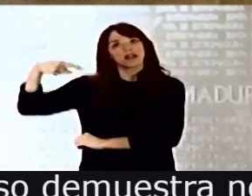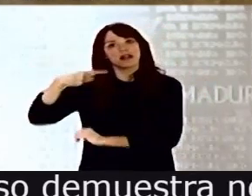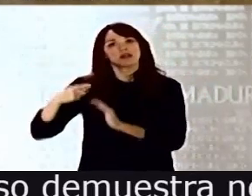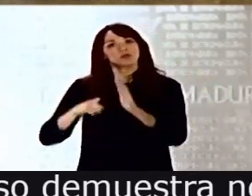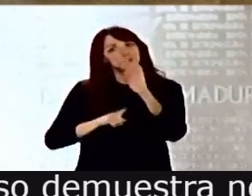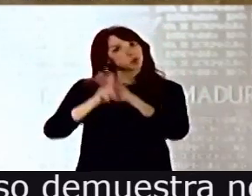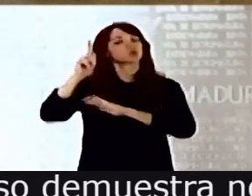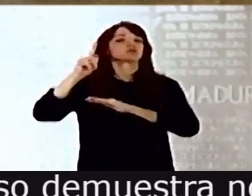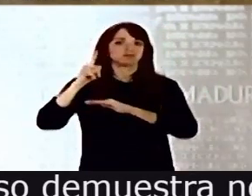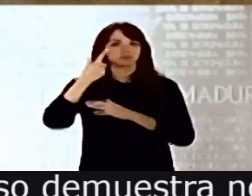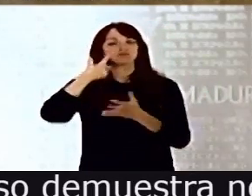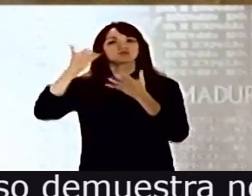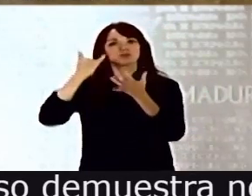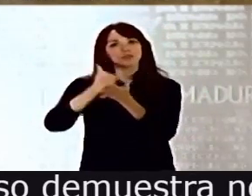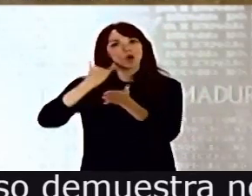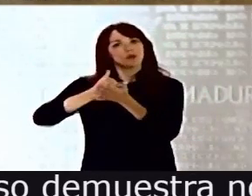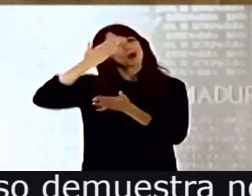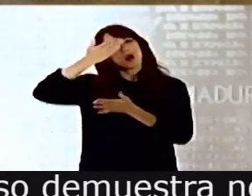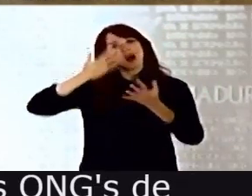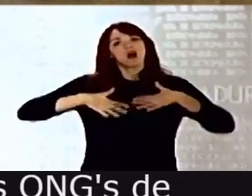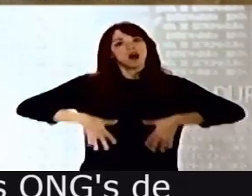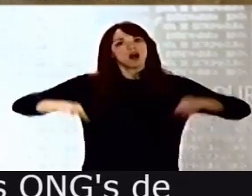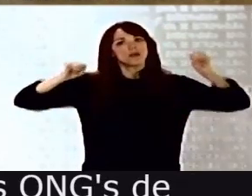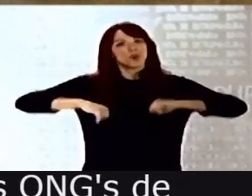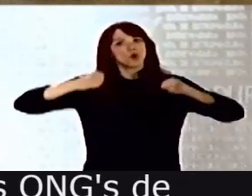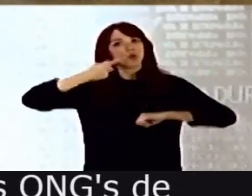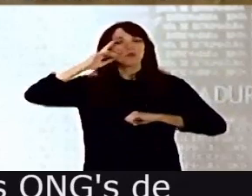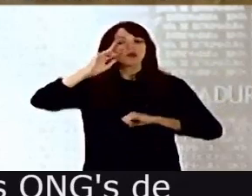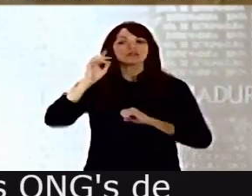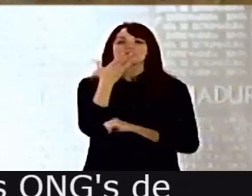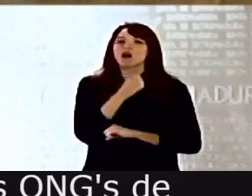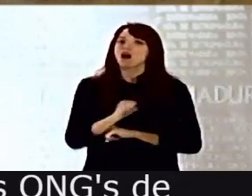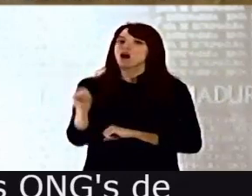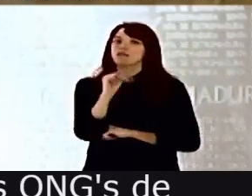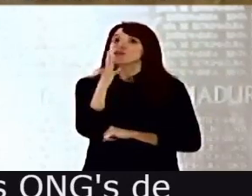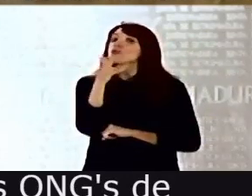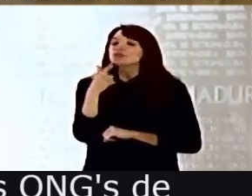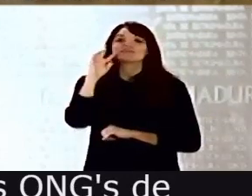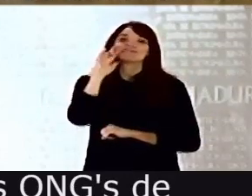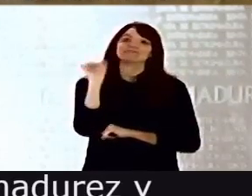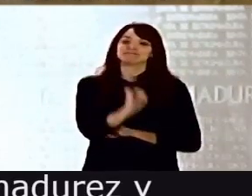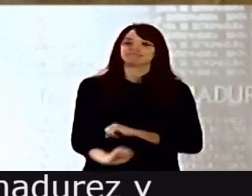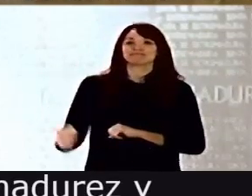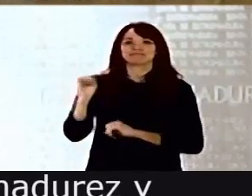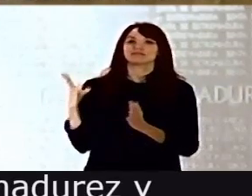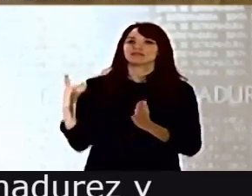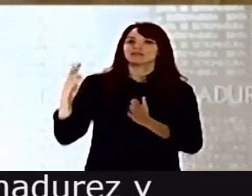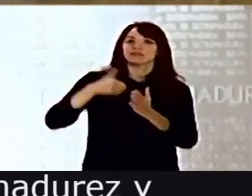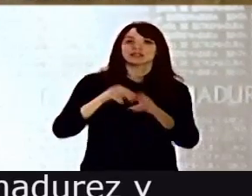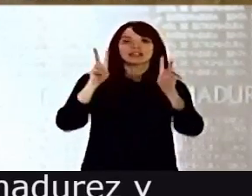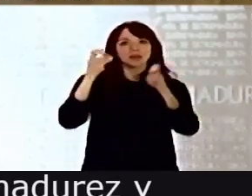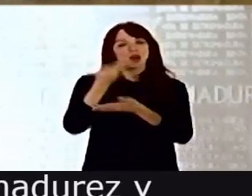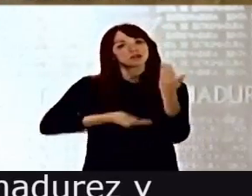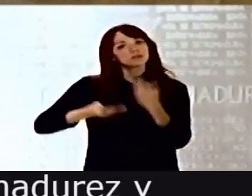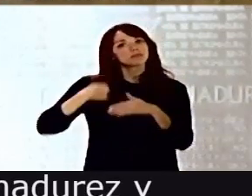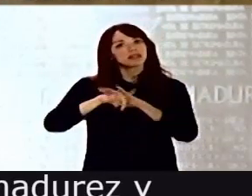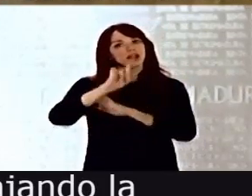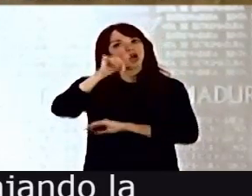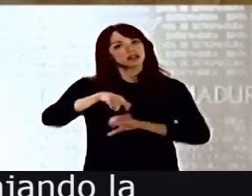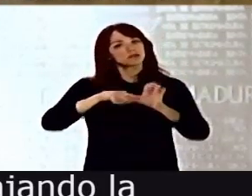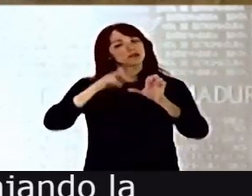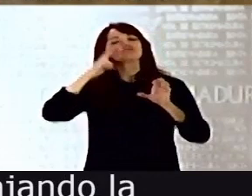mano están demostrando una madurez y una experiencia extraordinaria de muchos años trabajando en la cooperación en Extremadura, que tienen todo